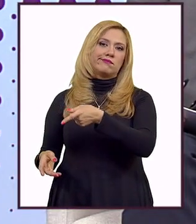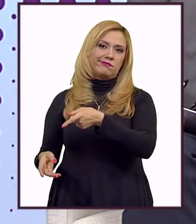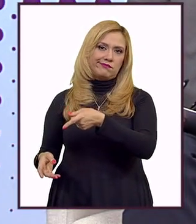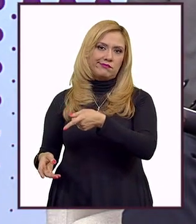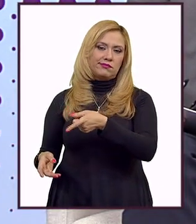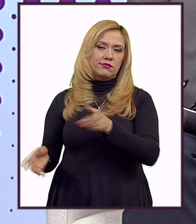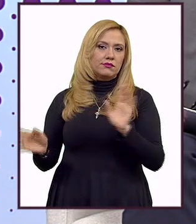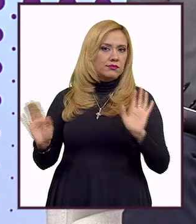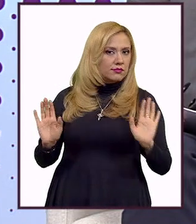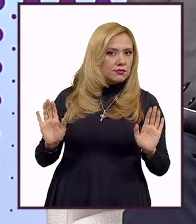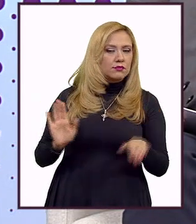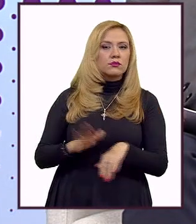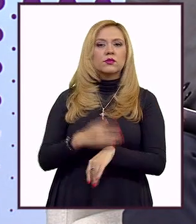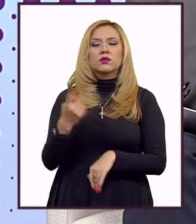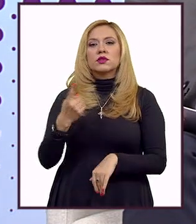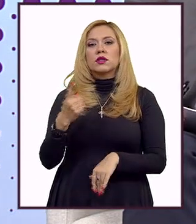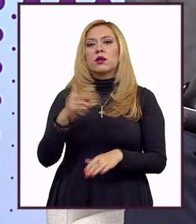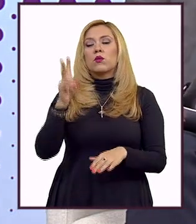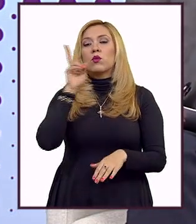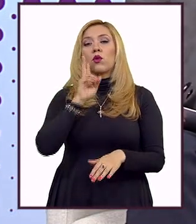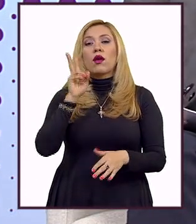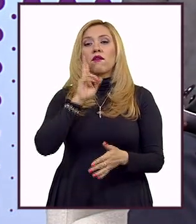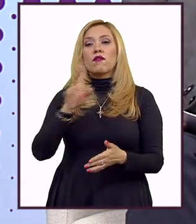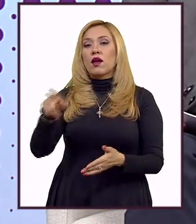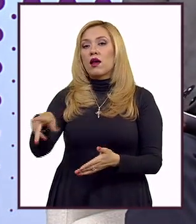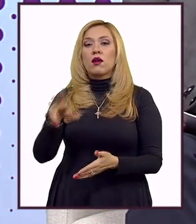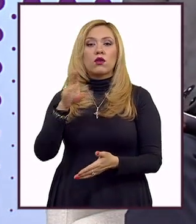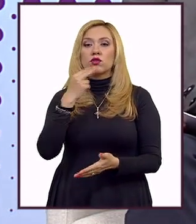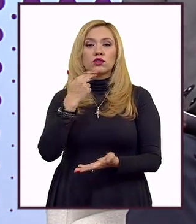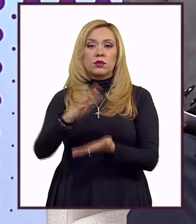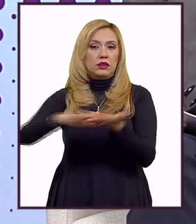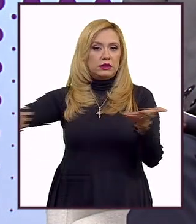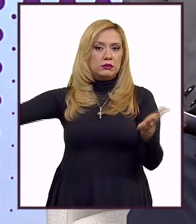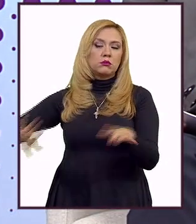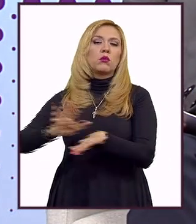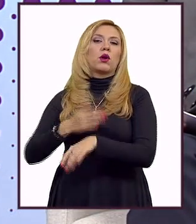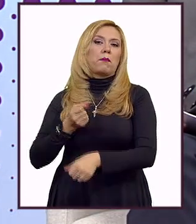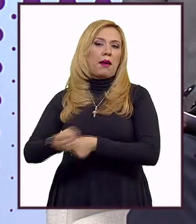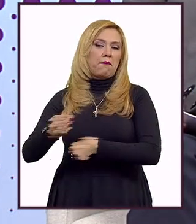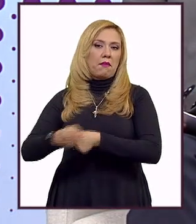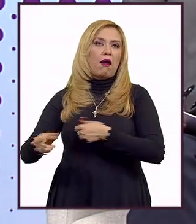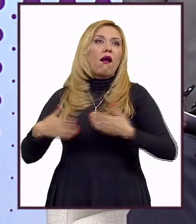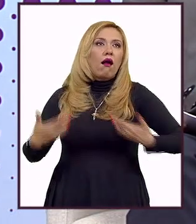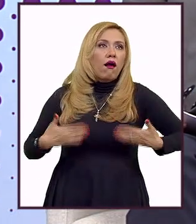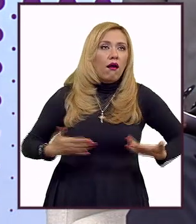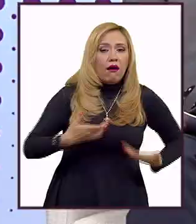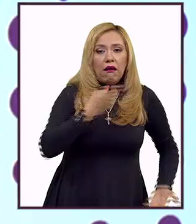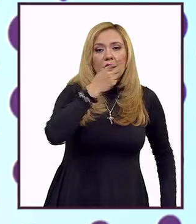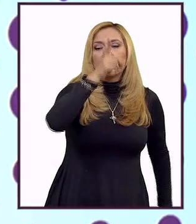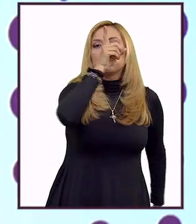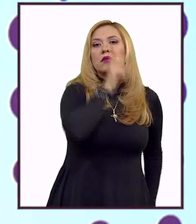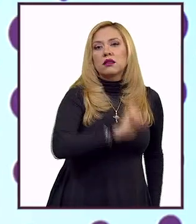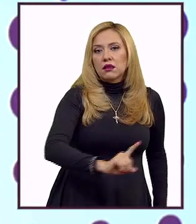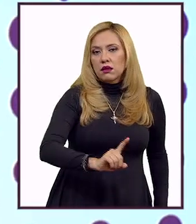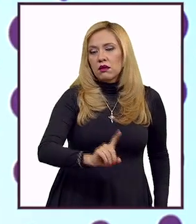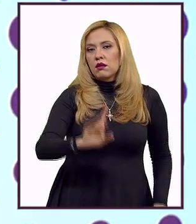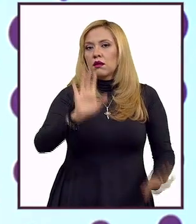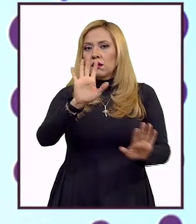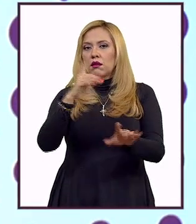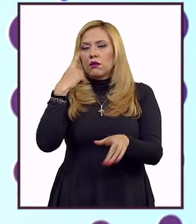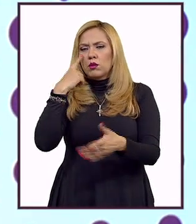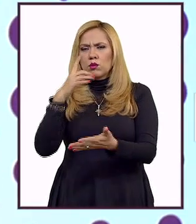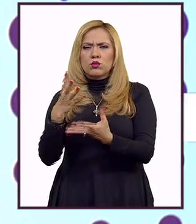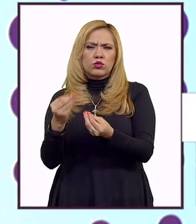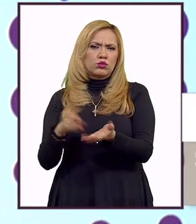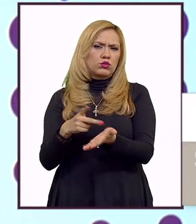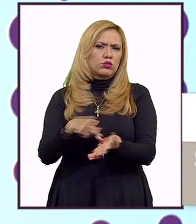Porque relacionándolo con lo de la exclusión de prueba, desde la Defensoría Pública hemos visto muchos asuntos de jueces y